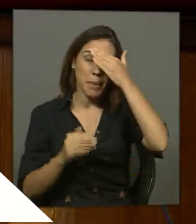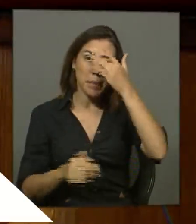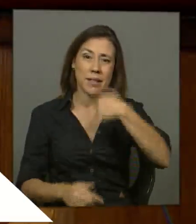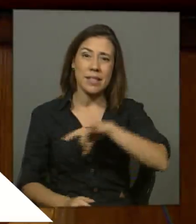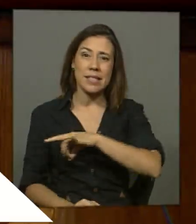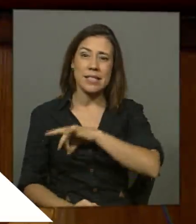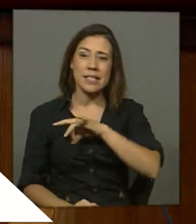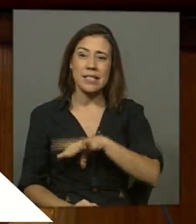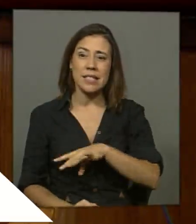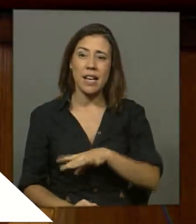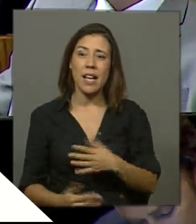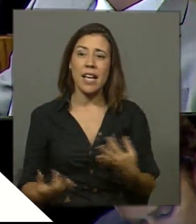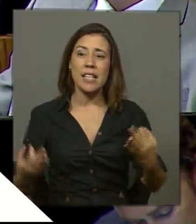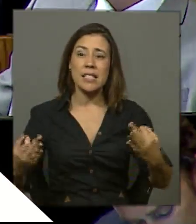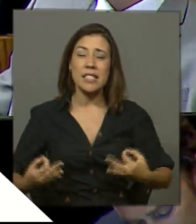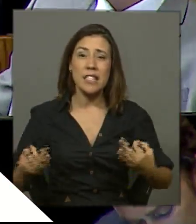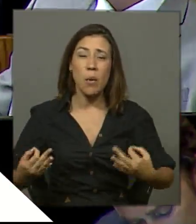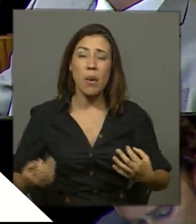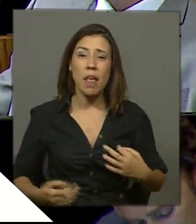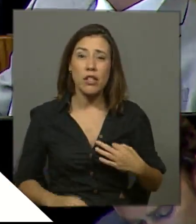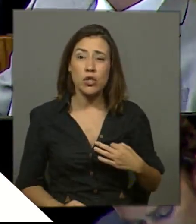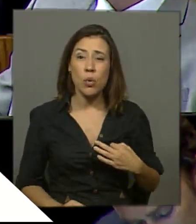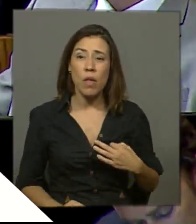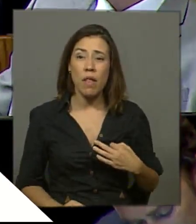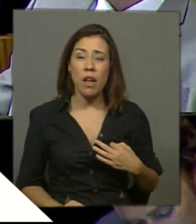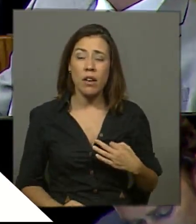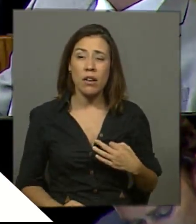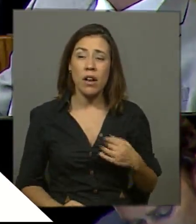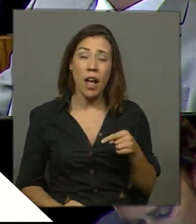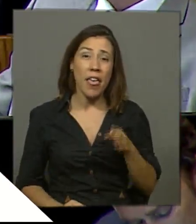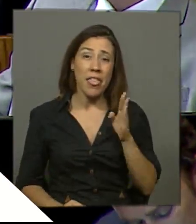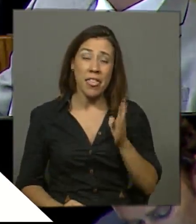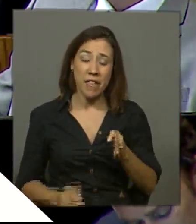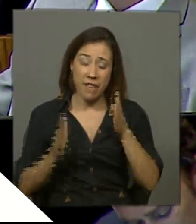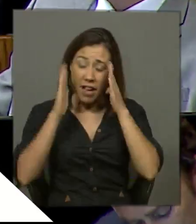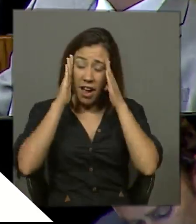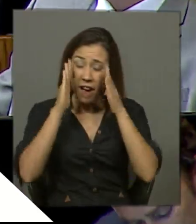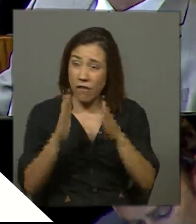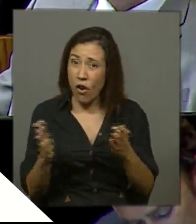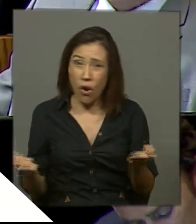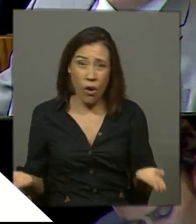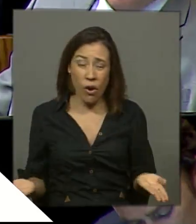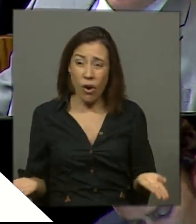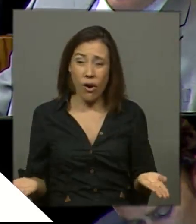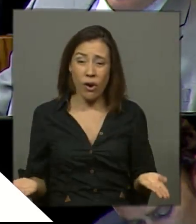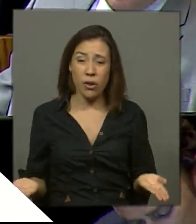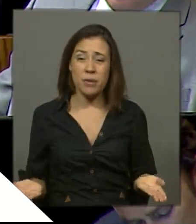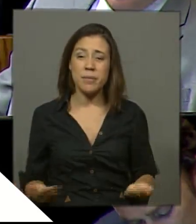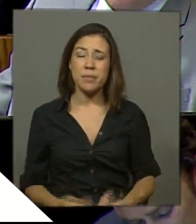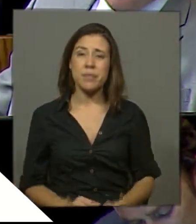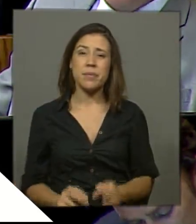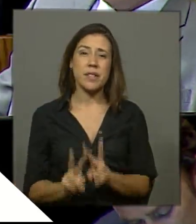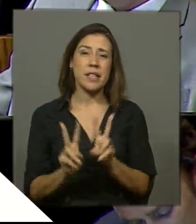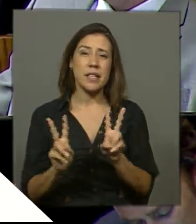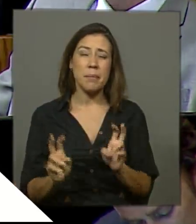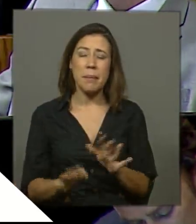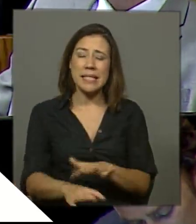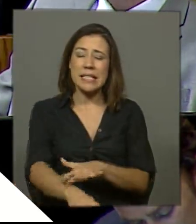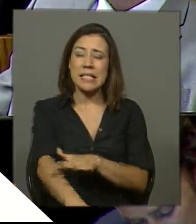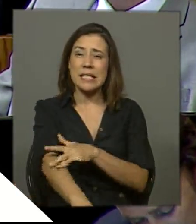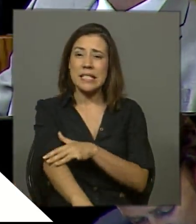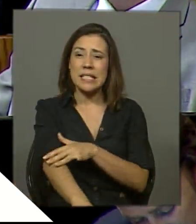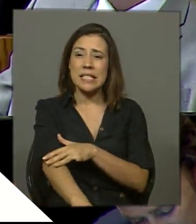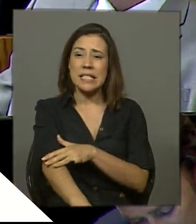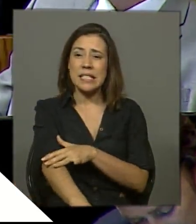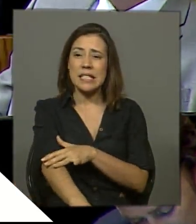chilenos es la Seguridad Ciudadana Ahí es donde hay que poner el foco ministro y sabe que ministro uno de los temas más sensibles